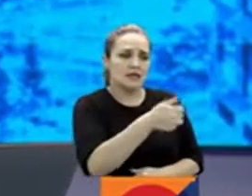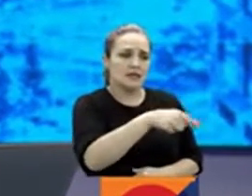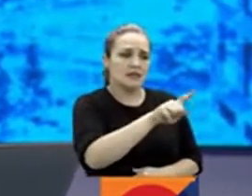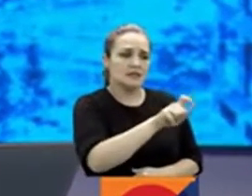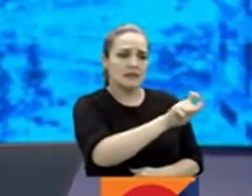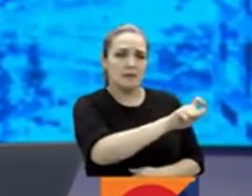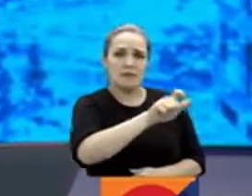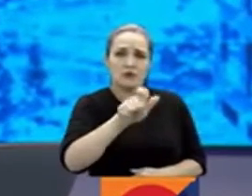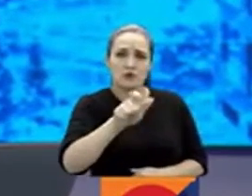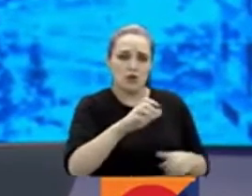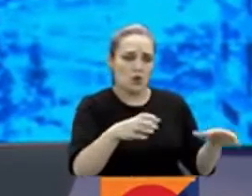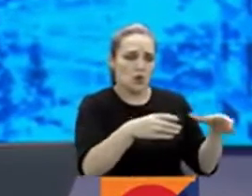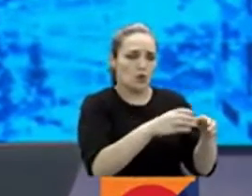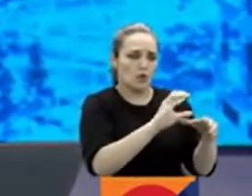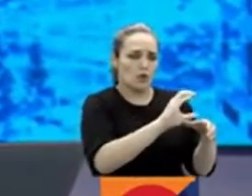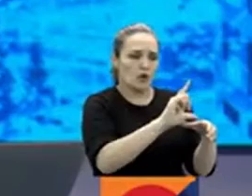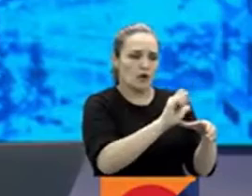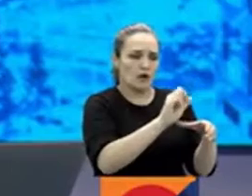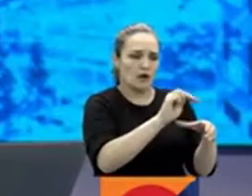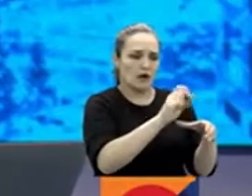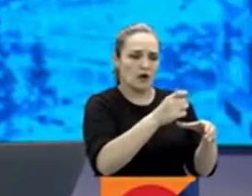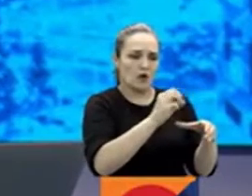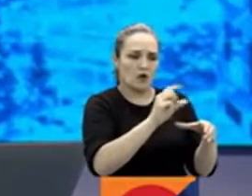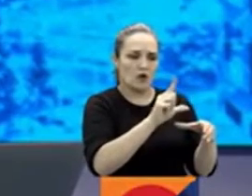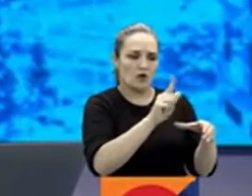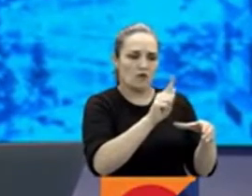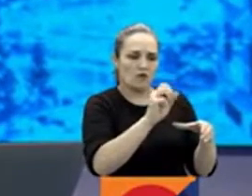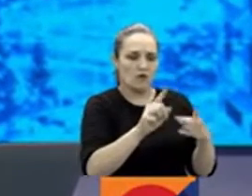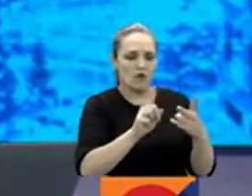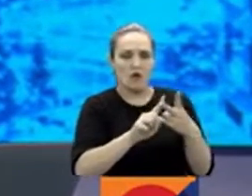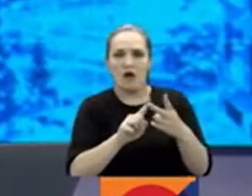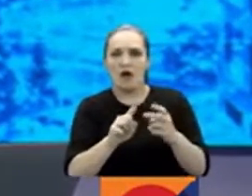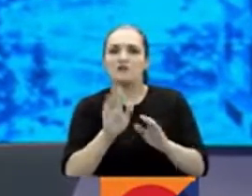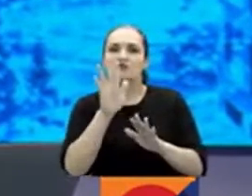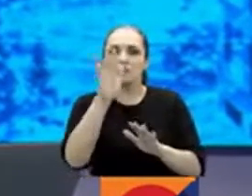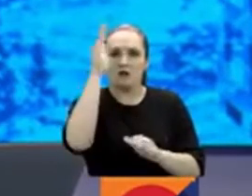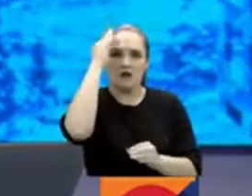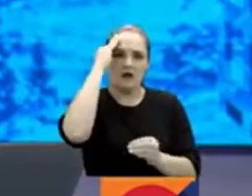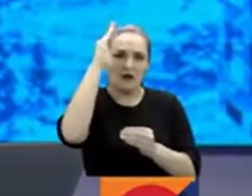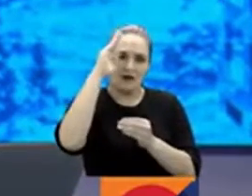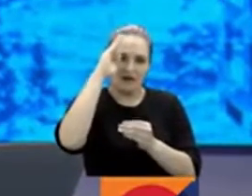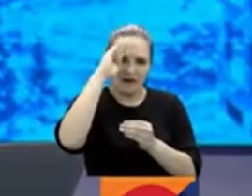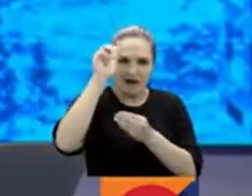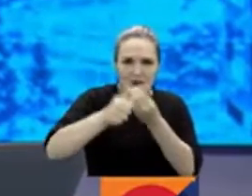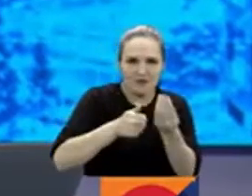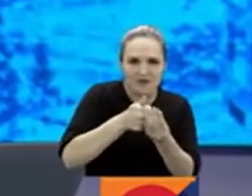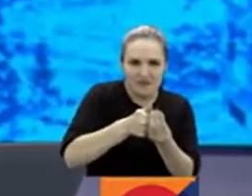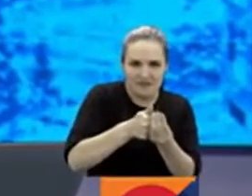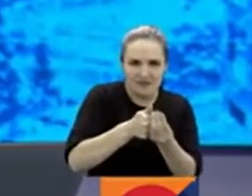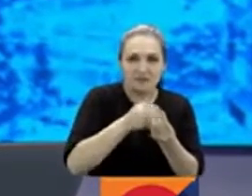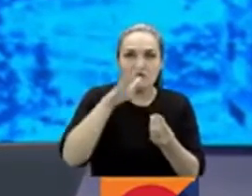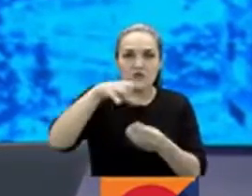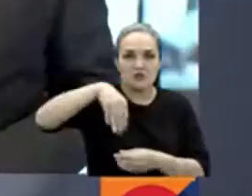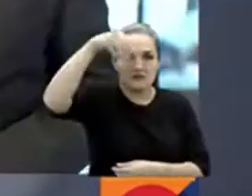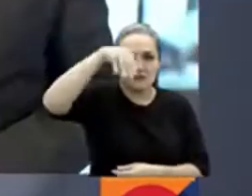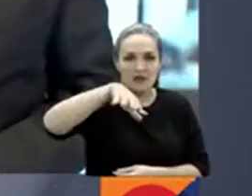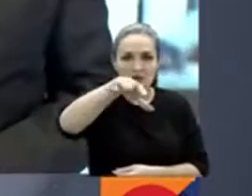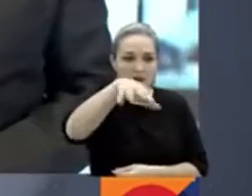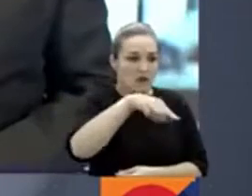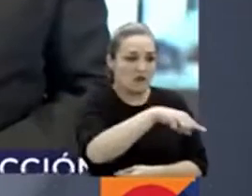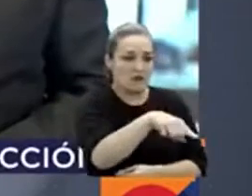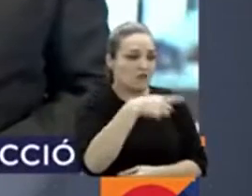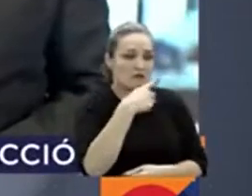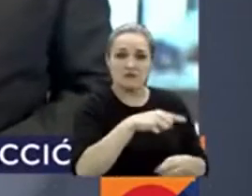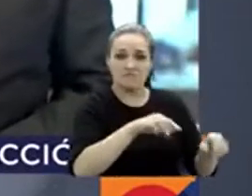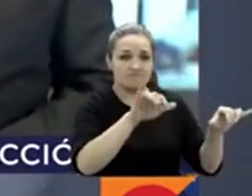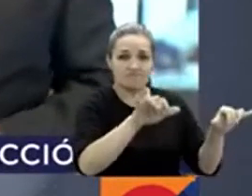integrantes del Clan del Golfo y las autodefensas de la Sierra Nevada. El ministro del Interior afirmó que sí es posible. Juan Carlos González,